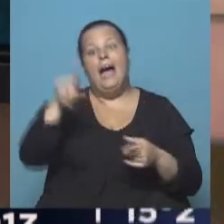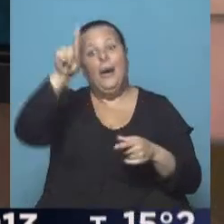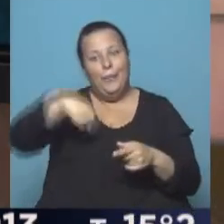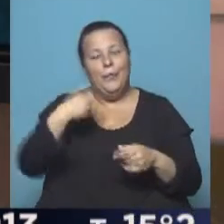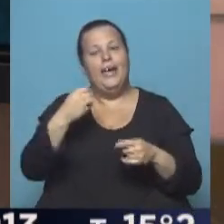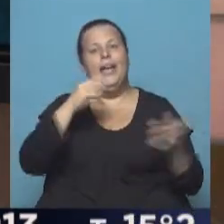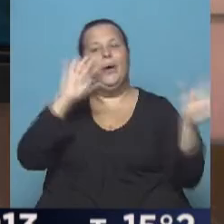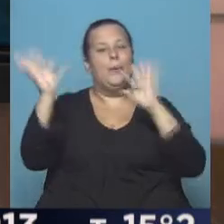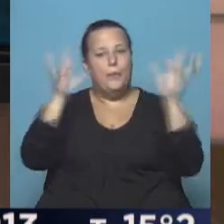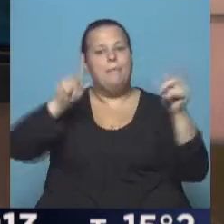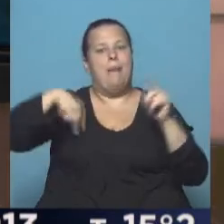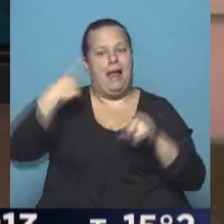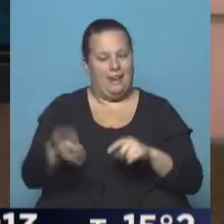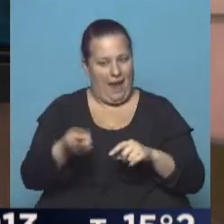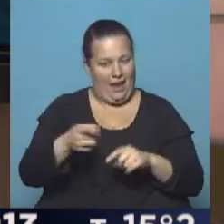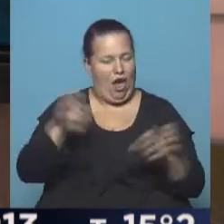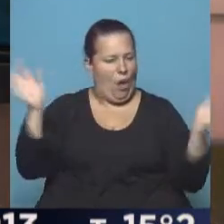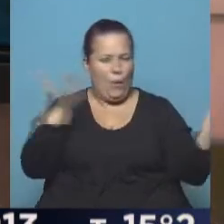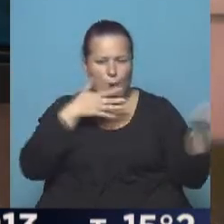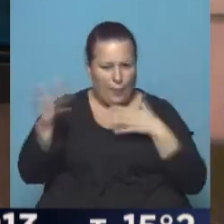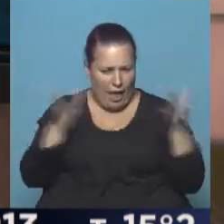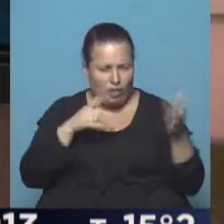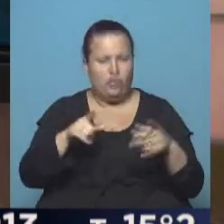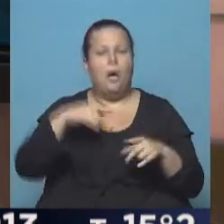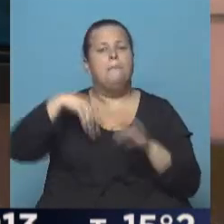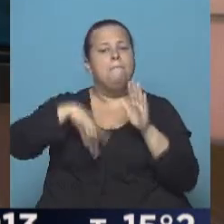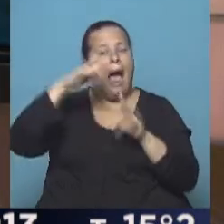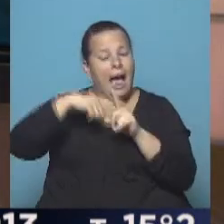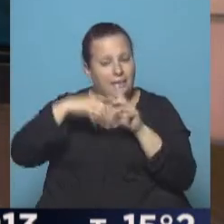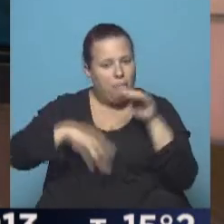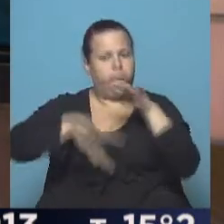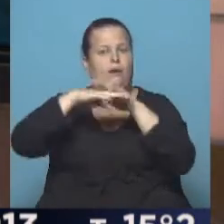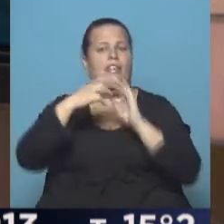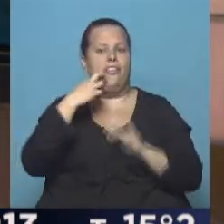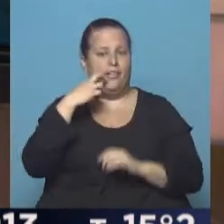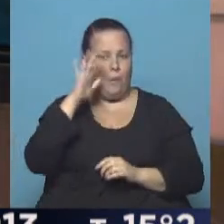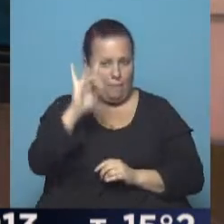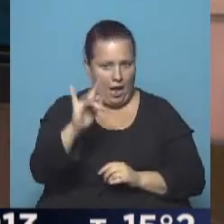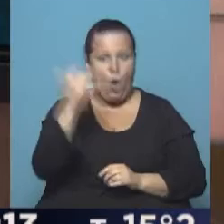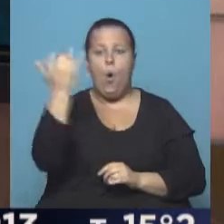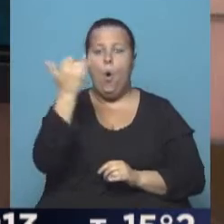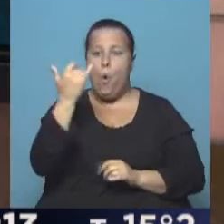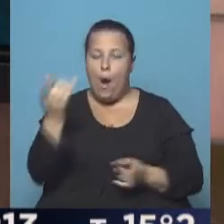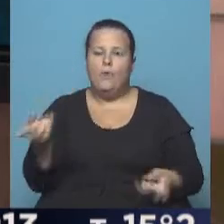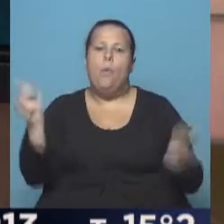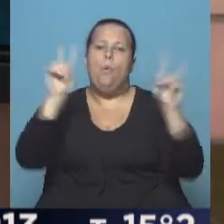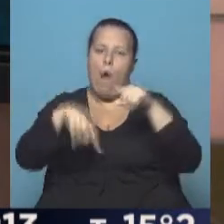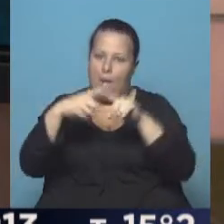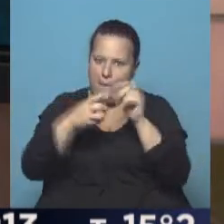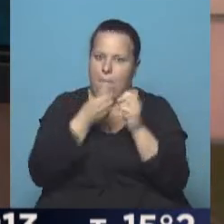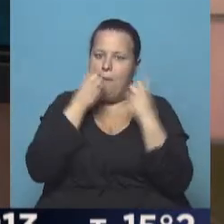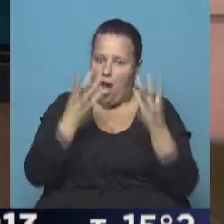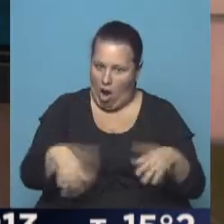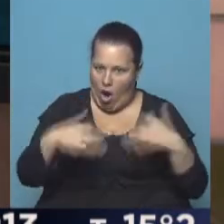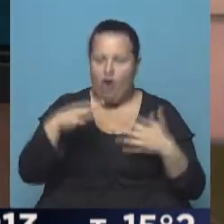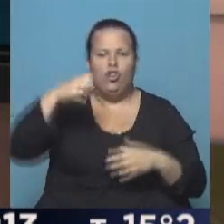meteorológico destacado mañana. Viento fuerte, la máxima desciende 19 para el miércoles, el jueves repunta y cómo,